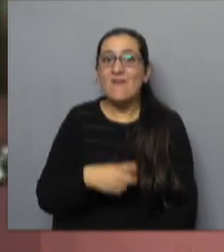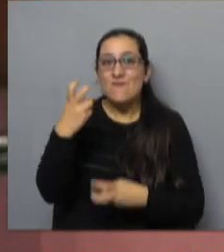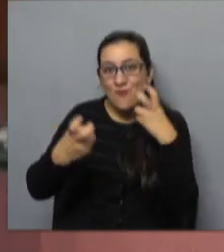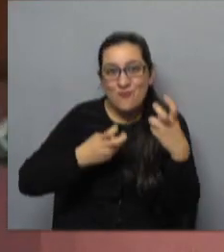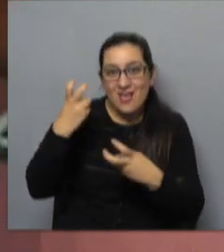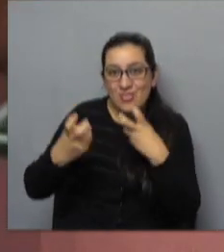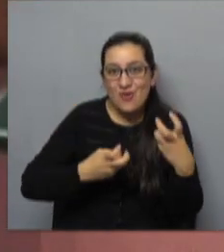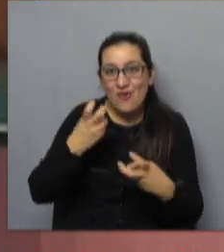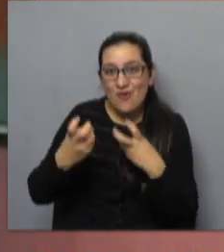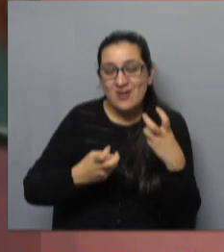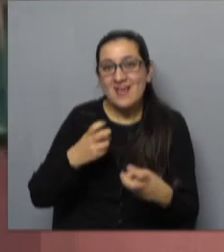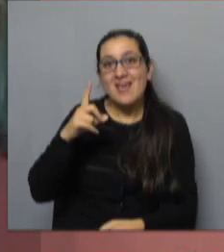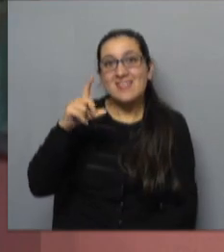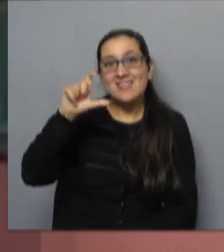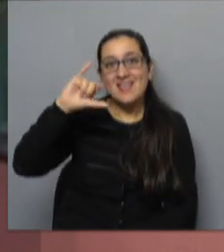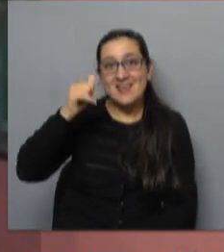buscadora, abuela.